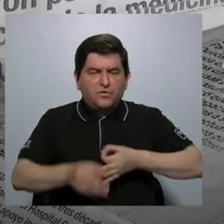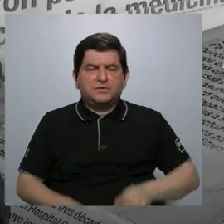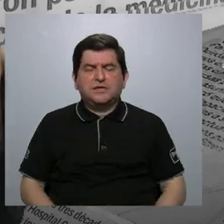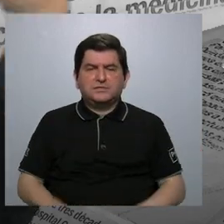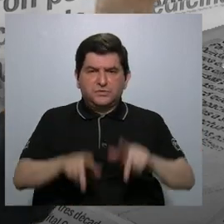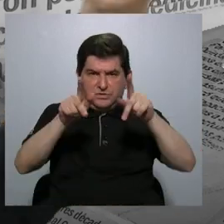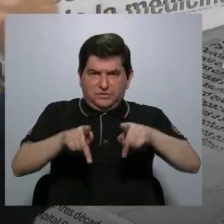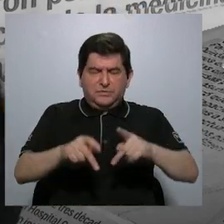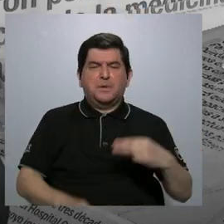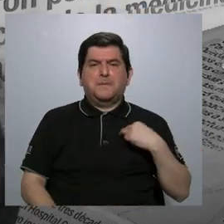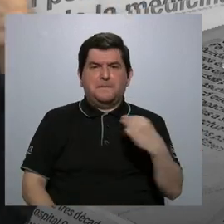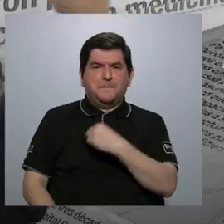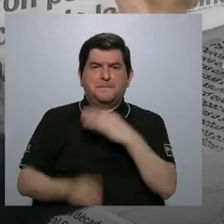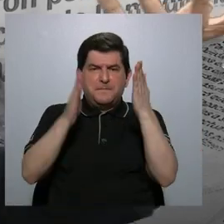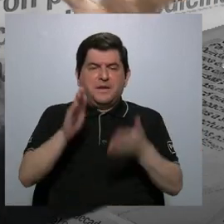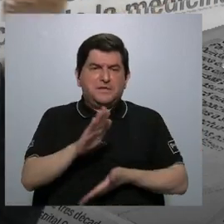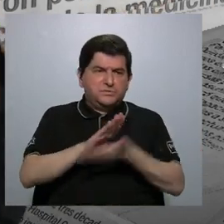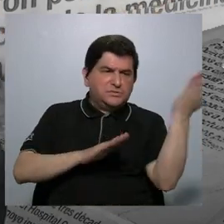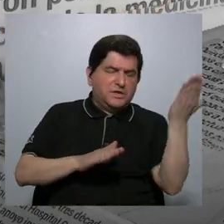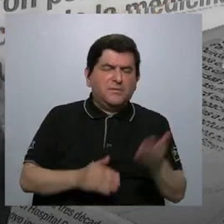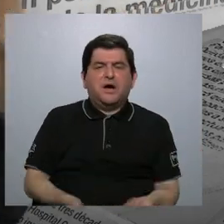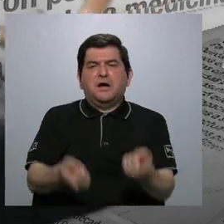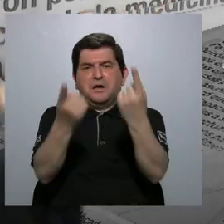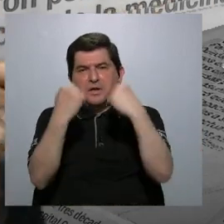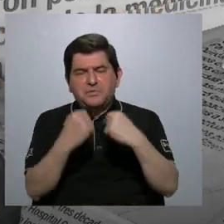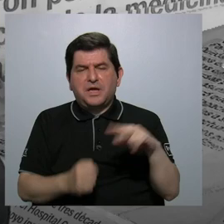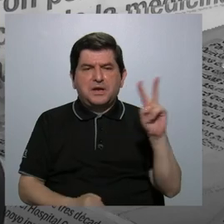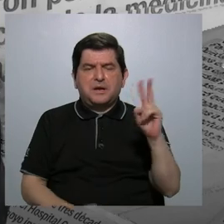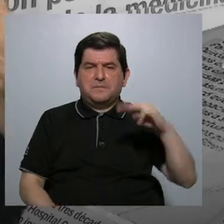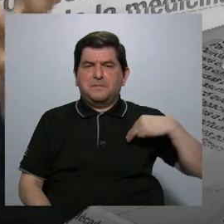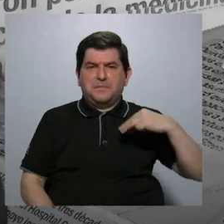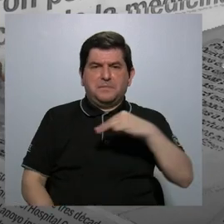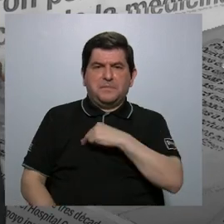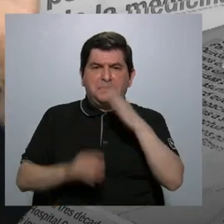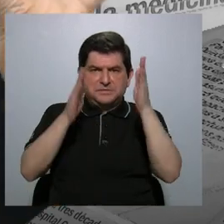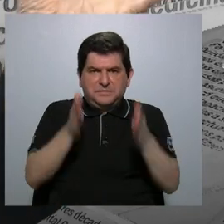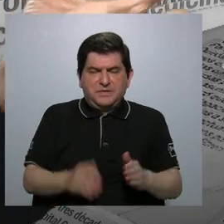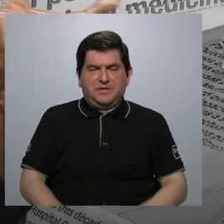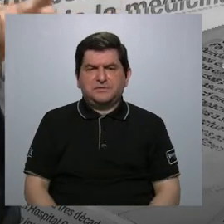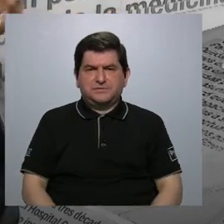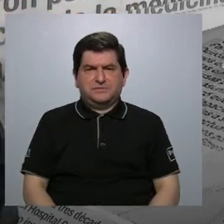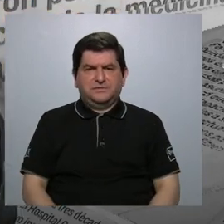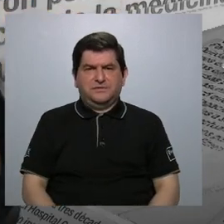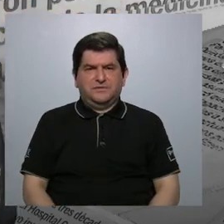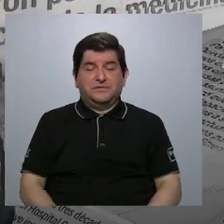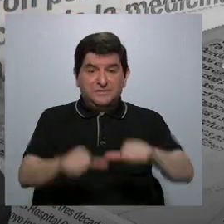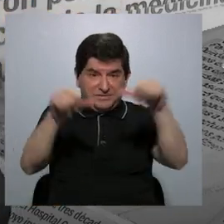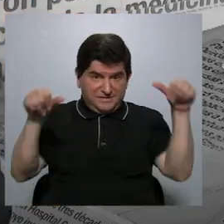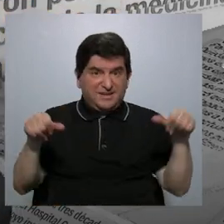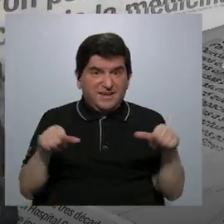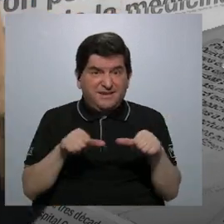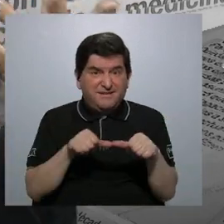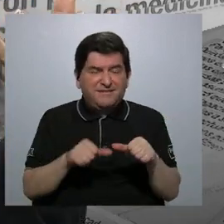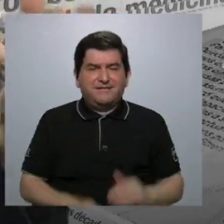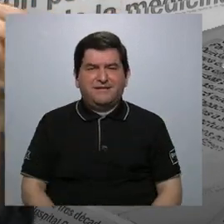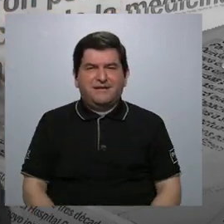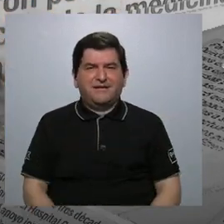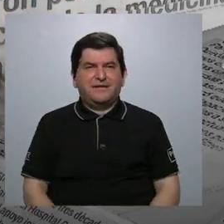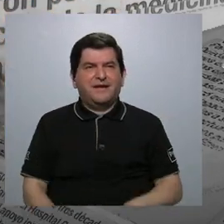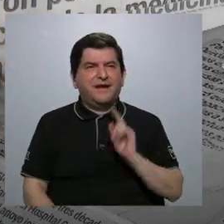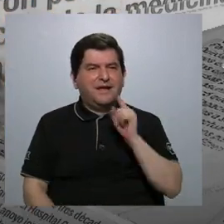también ministros que salen y entran, viceministros, etcétera, en el sector, fue